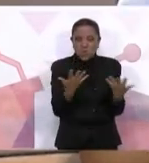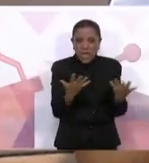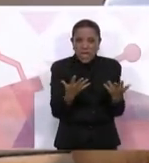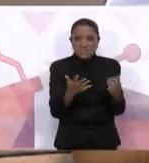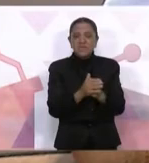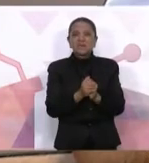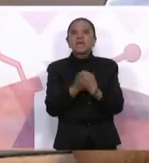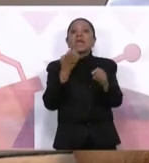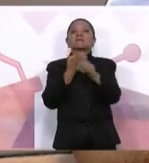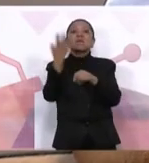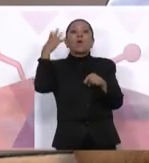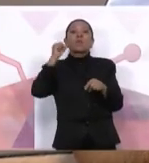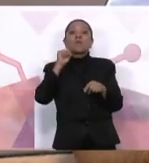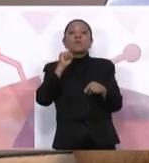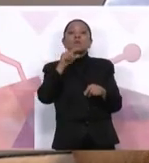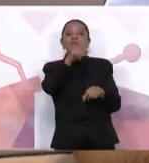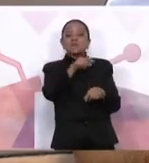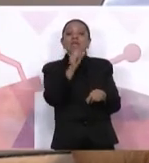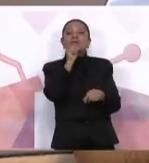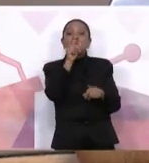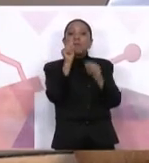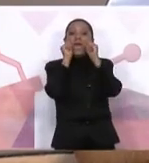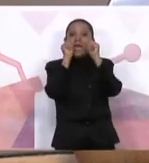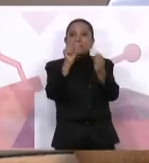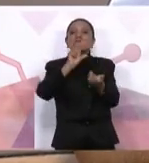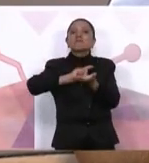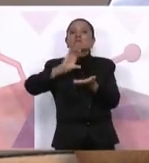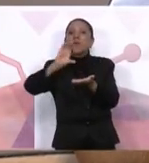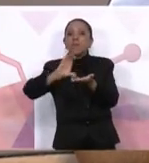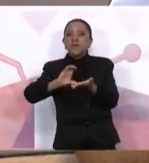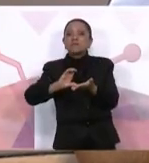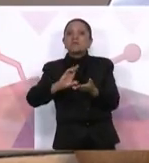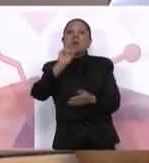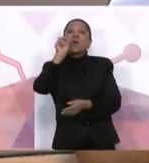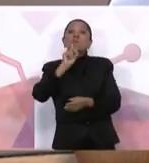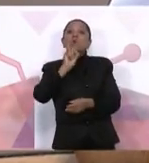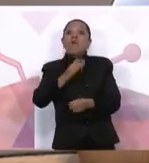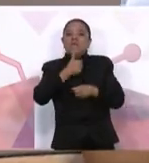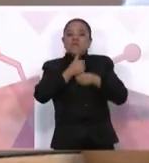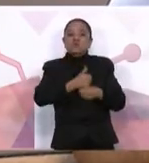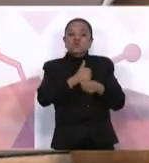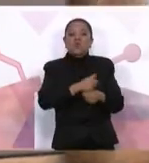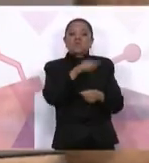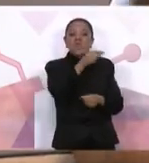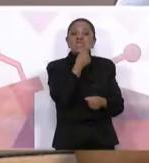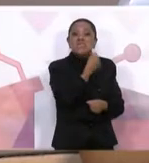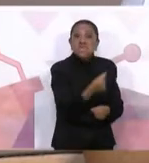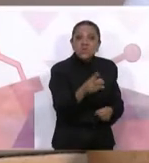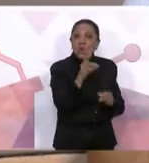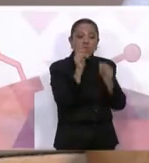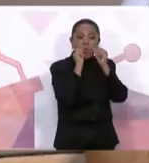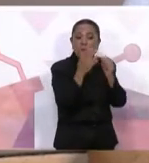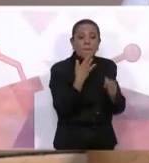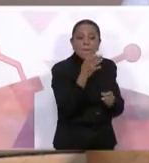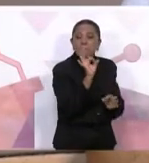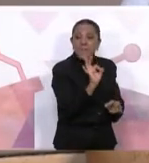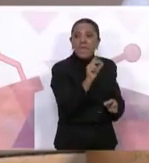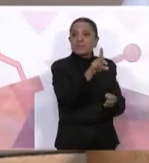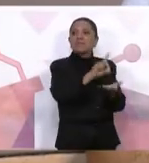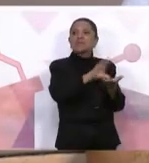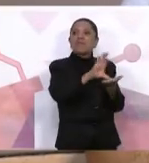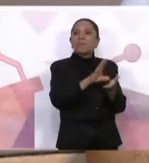morelos va a atender a los discapacitados una mujer sufre cuando su niño no es bien atendido porque va a trabajar